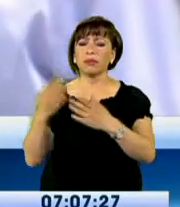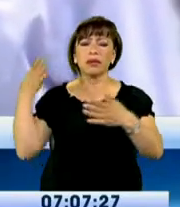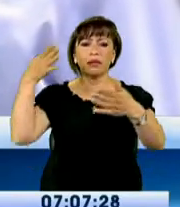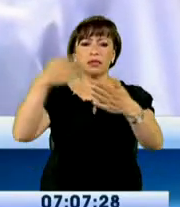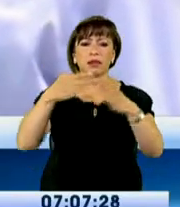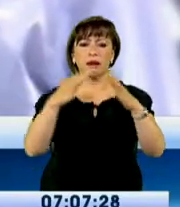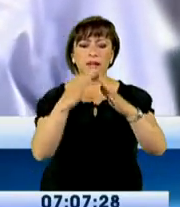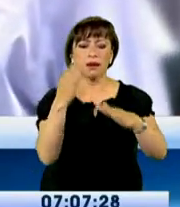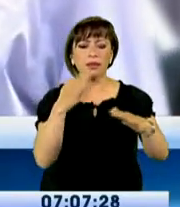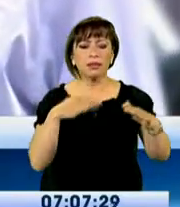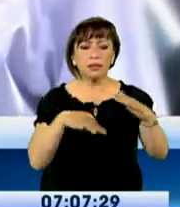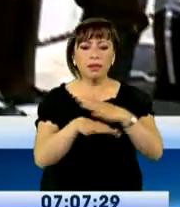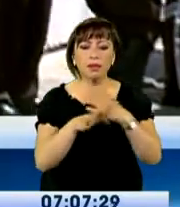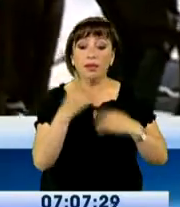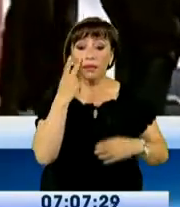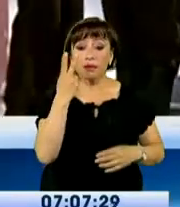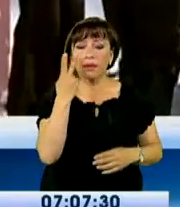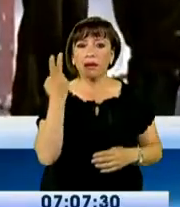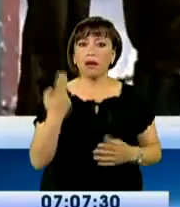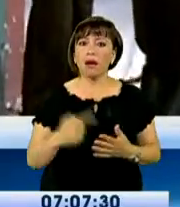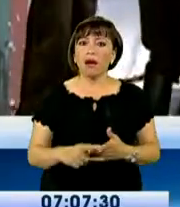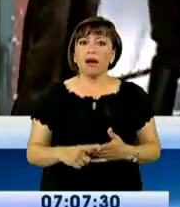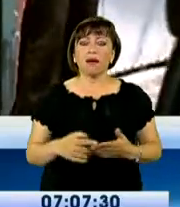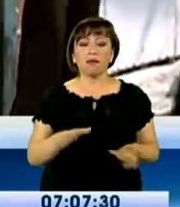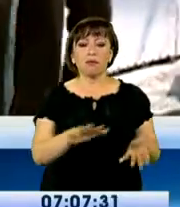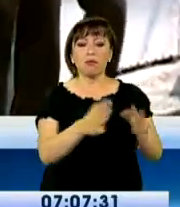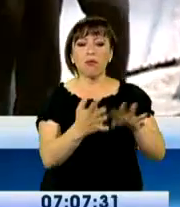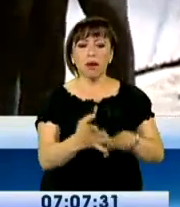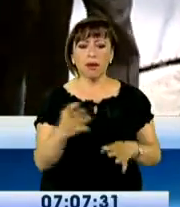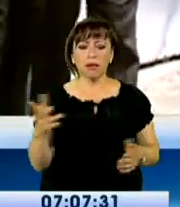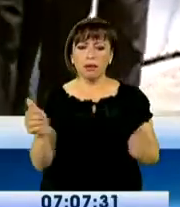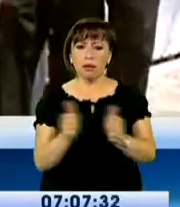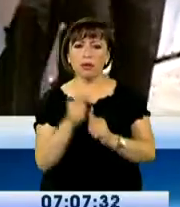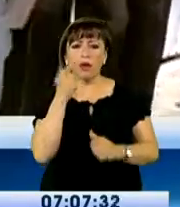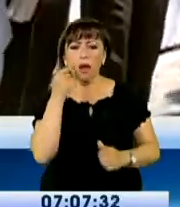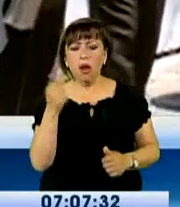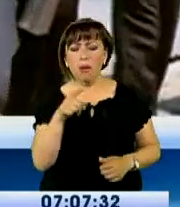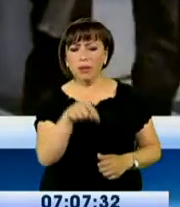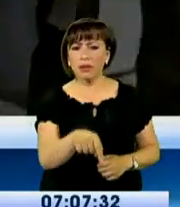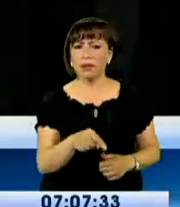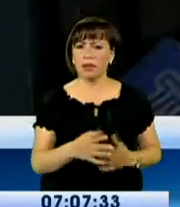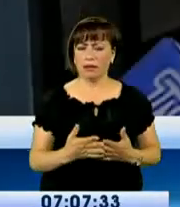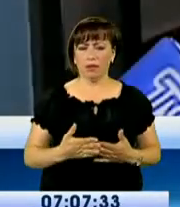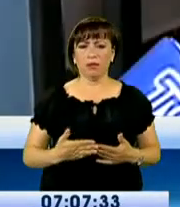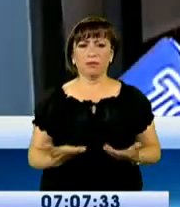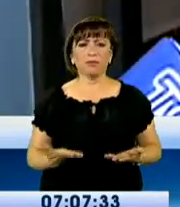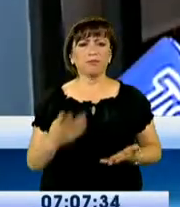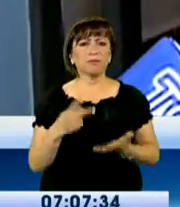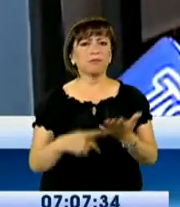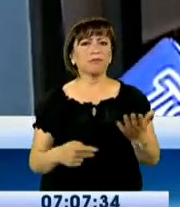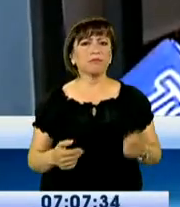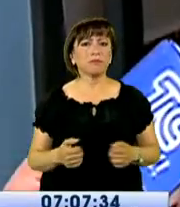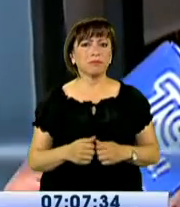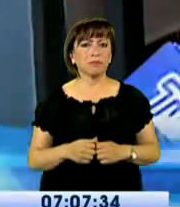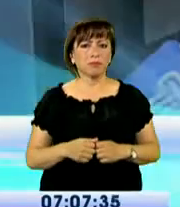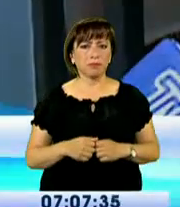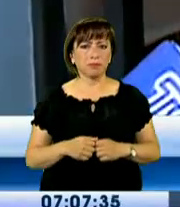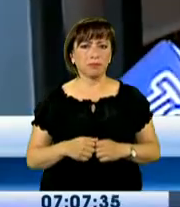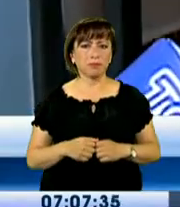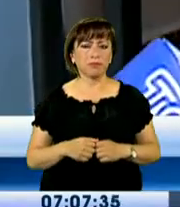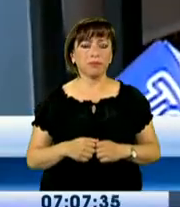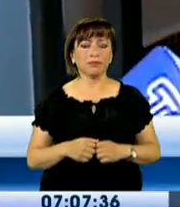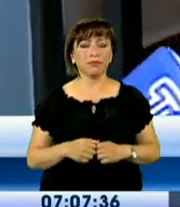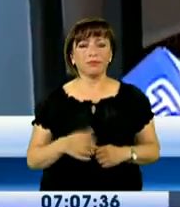Entre ellos buscaban consuelo para afrontar lo que encierra la sorpresiva muerte de un ser querido. No se ponen a pensar en el dolor que dejan en la